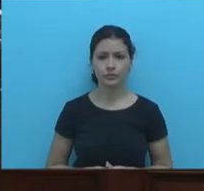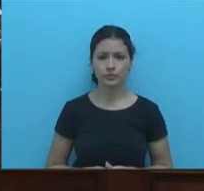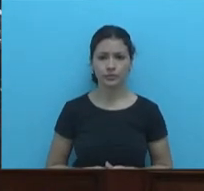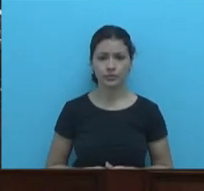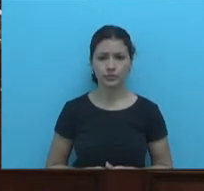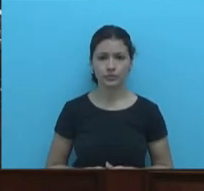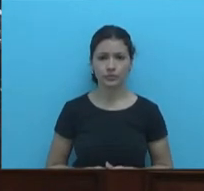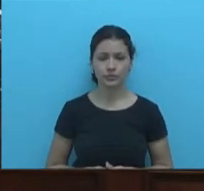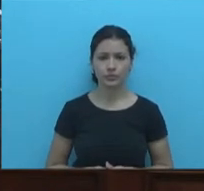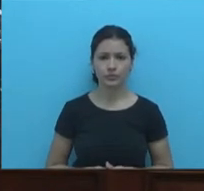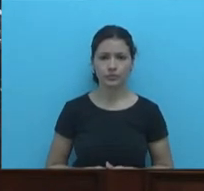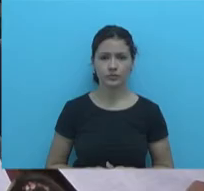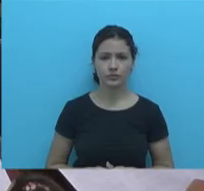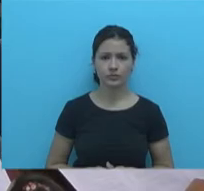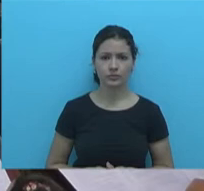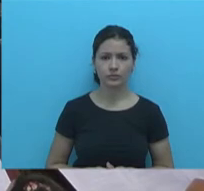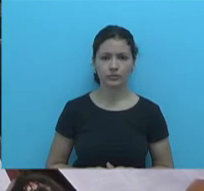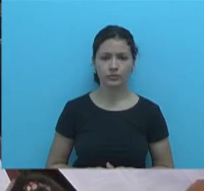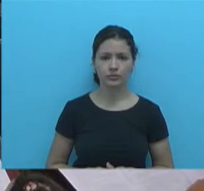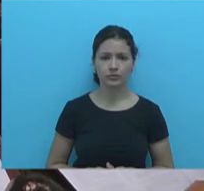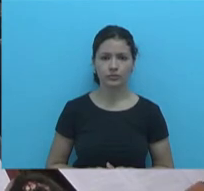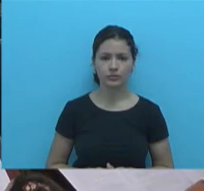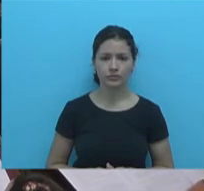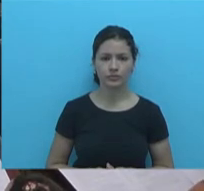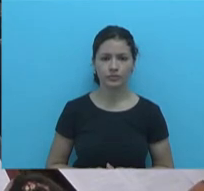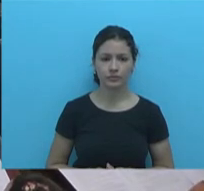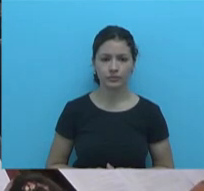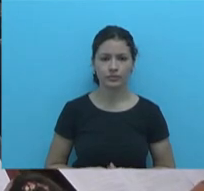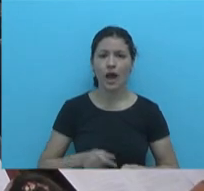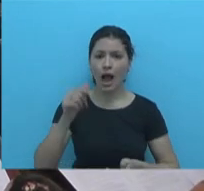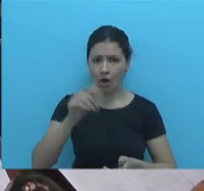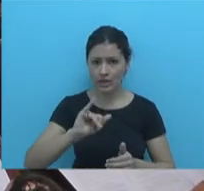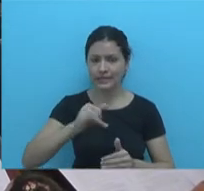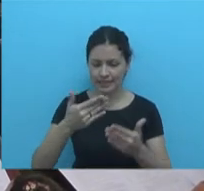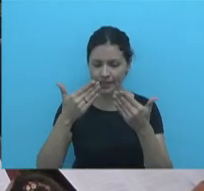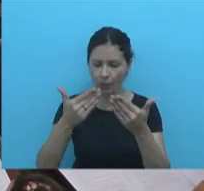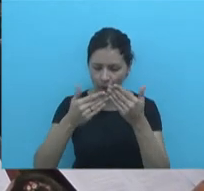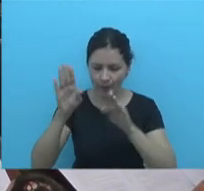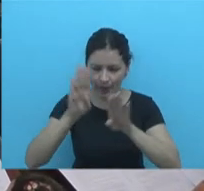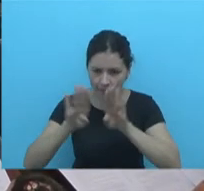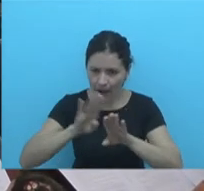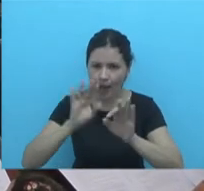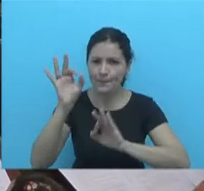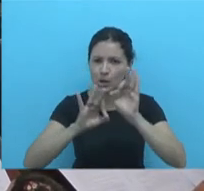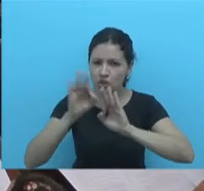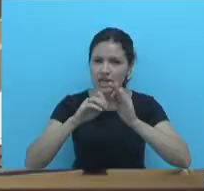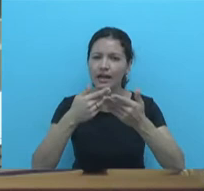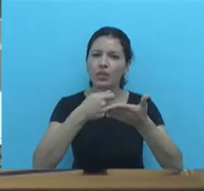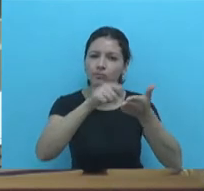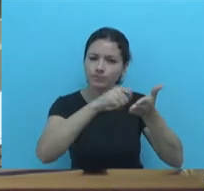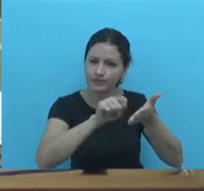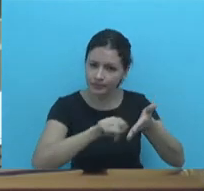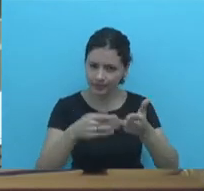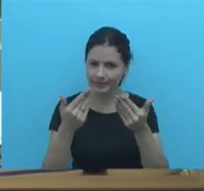¿votamos? Pasamos a comisión. Bueno, ahora sí empezamos a trabajar, y si creemos que hay alguna modificación que hacer